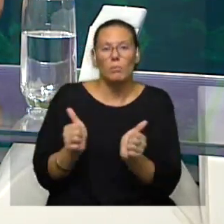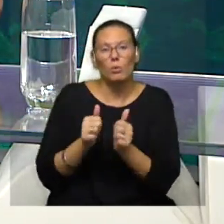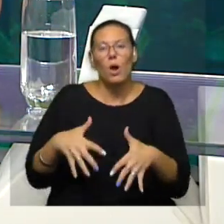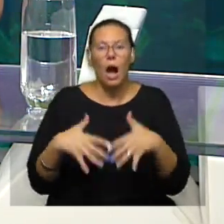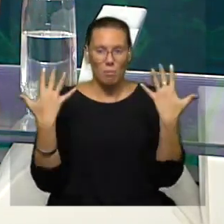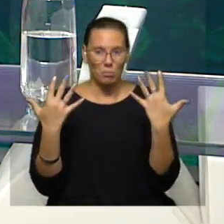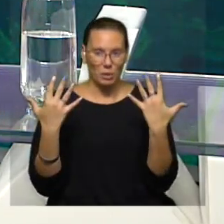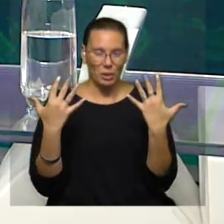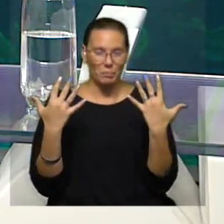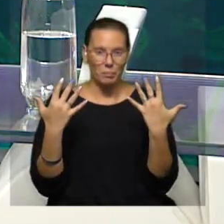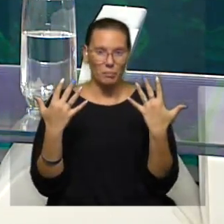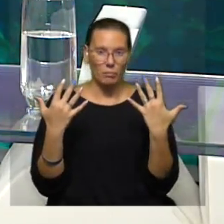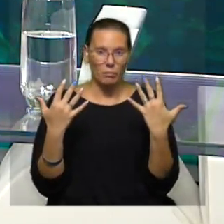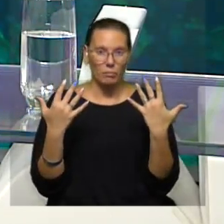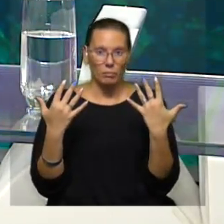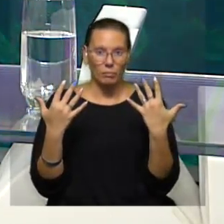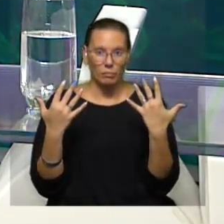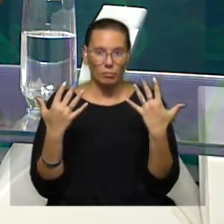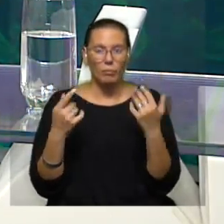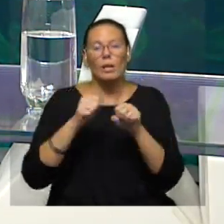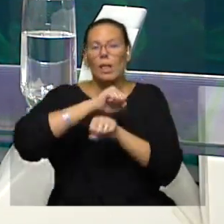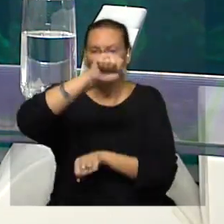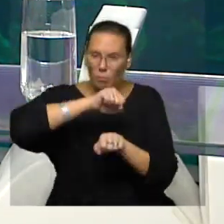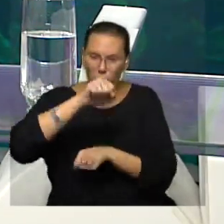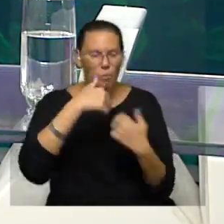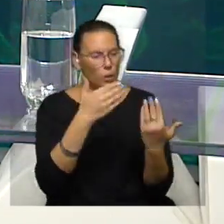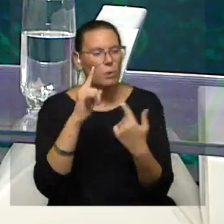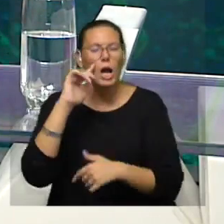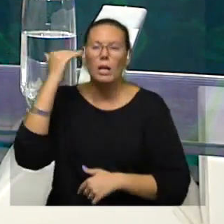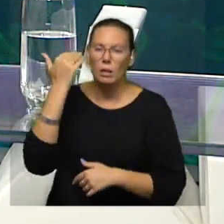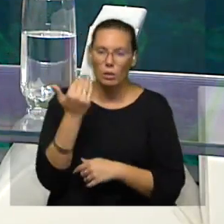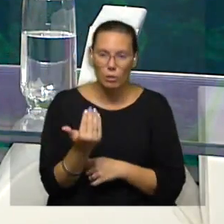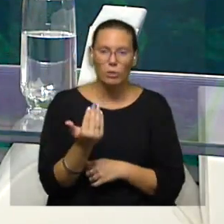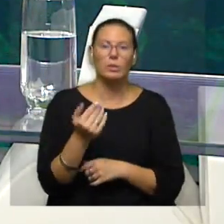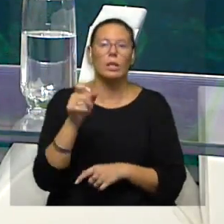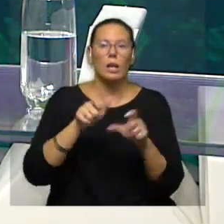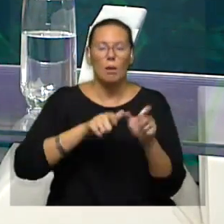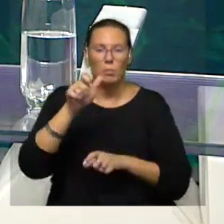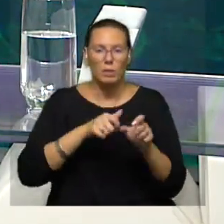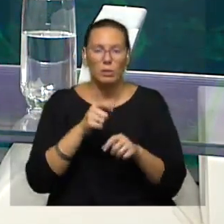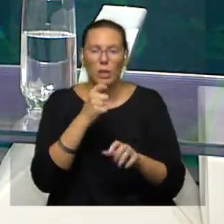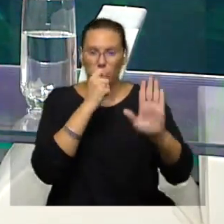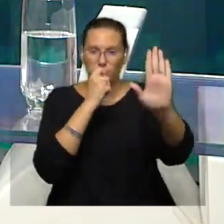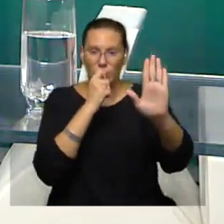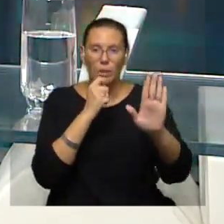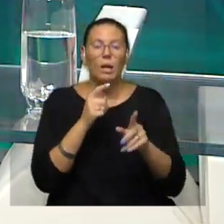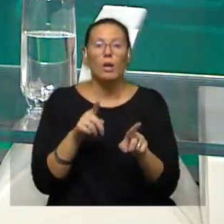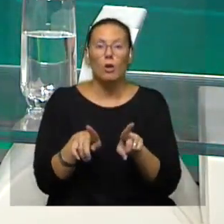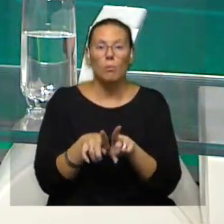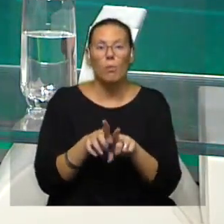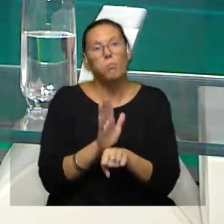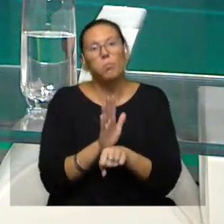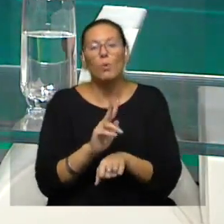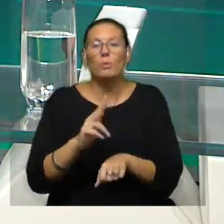Junior. Excelente. Y dar diplomas y también reconocer a los que arbitraron la NBA Junior. Como un gran tercer